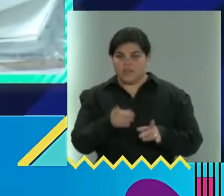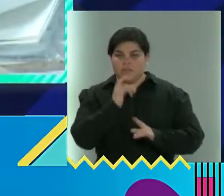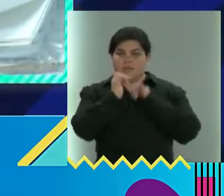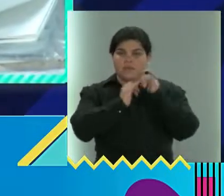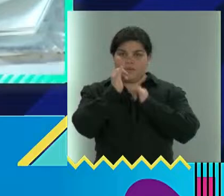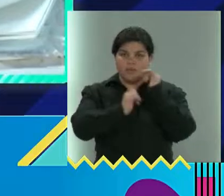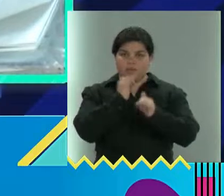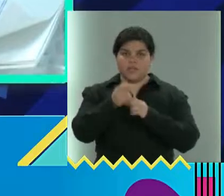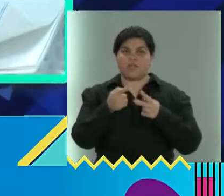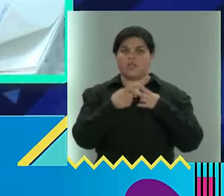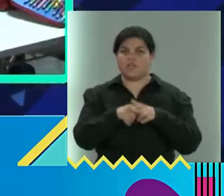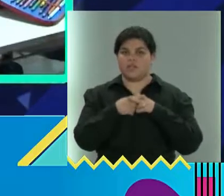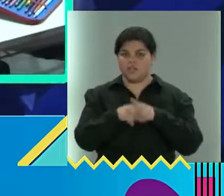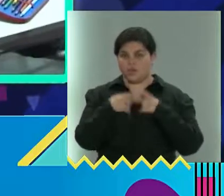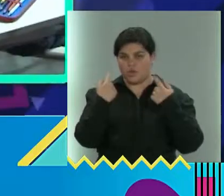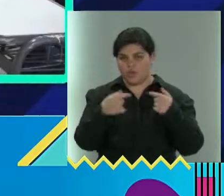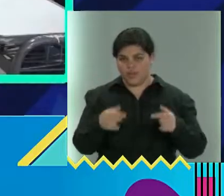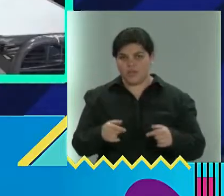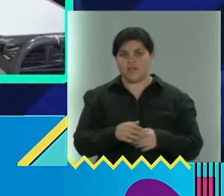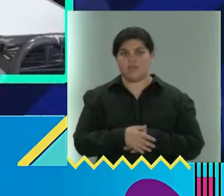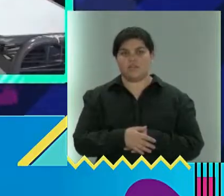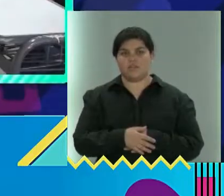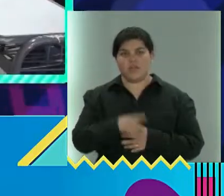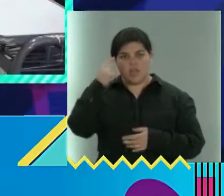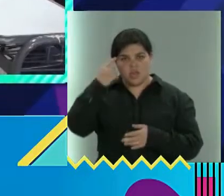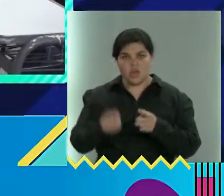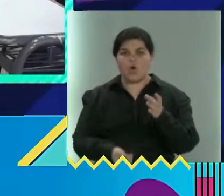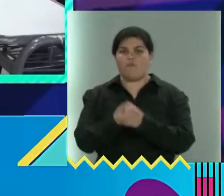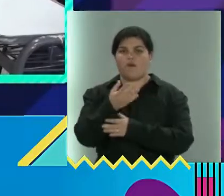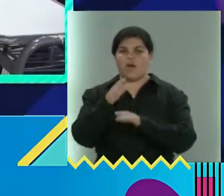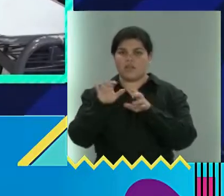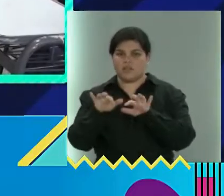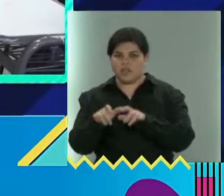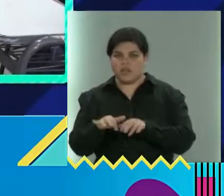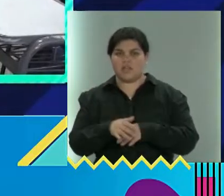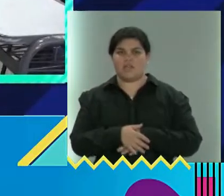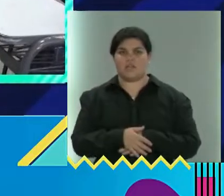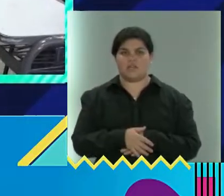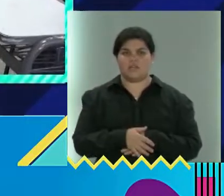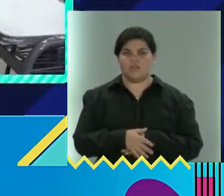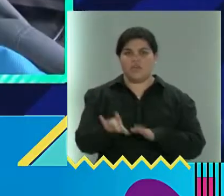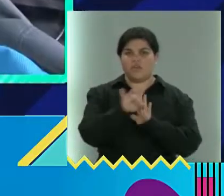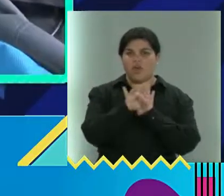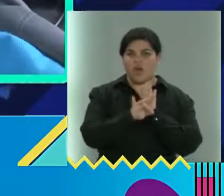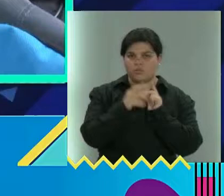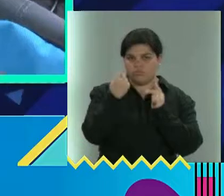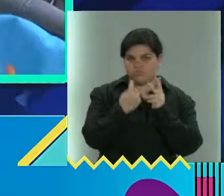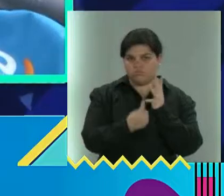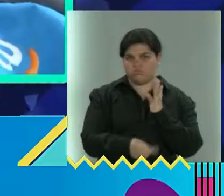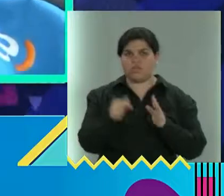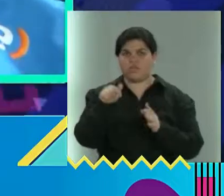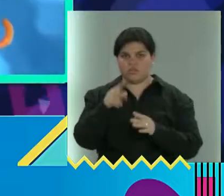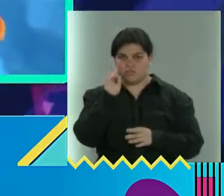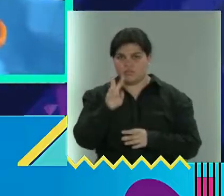diferentes tecnologías, por ejemplo, en innovar con Internet, con el Big Data, eso es lo que se podía